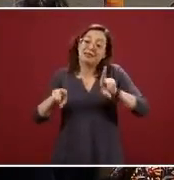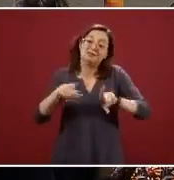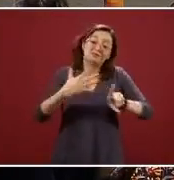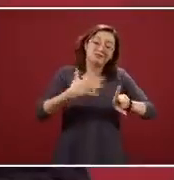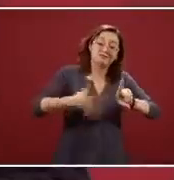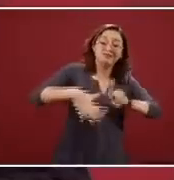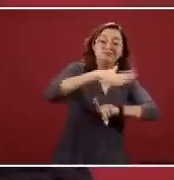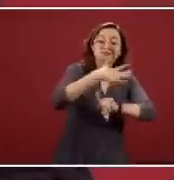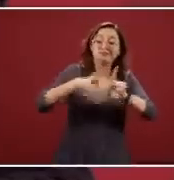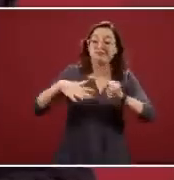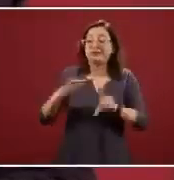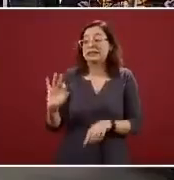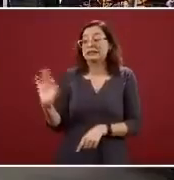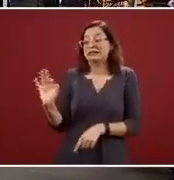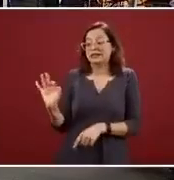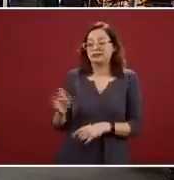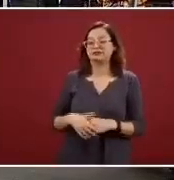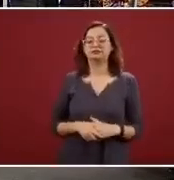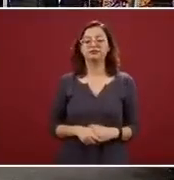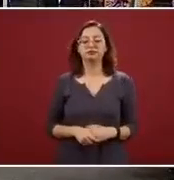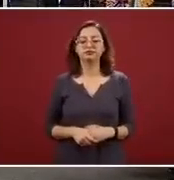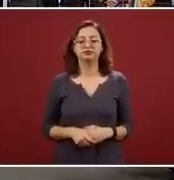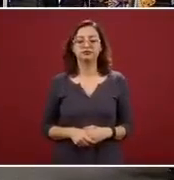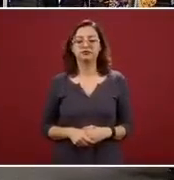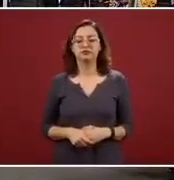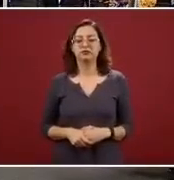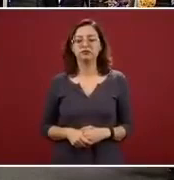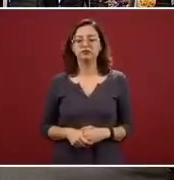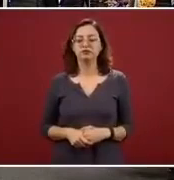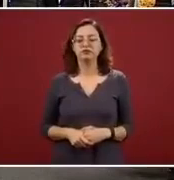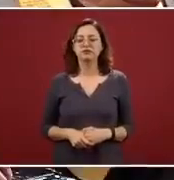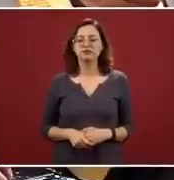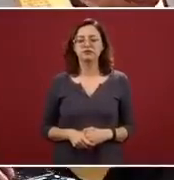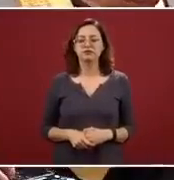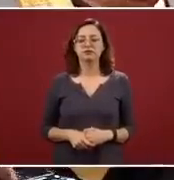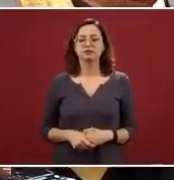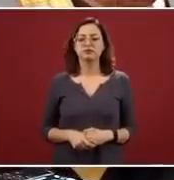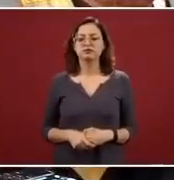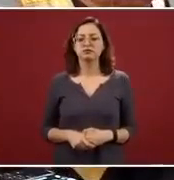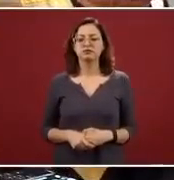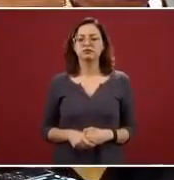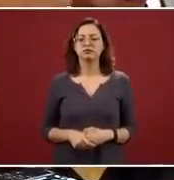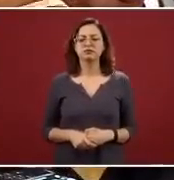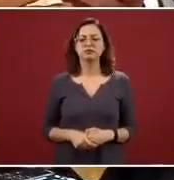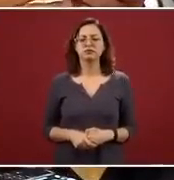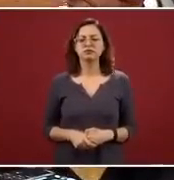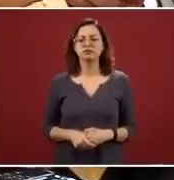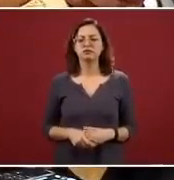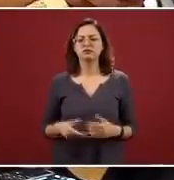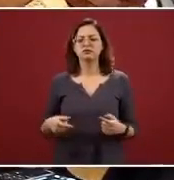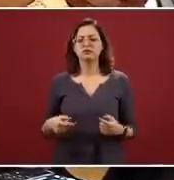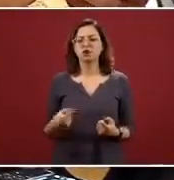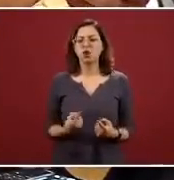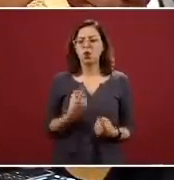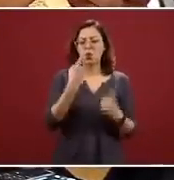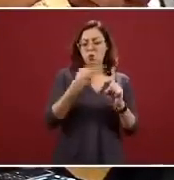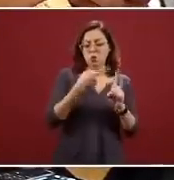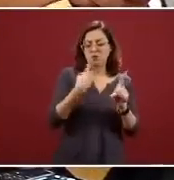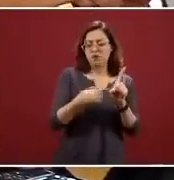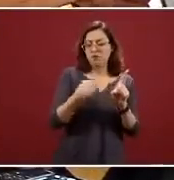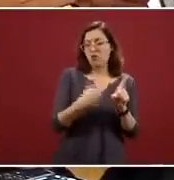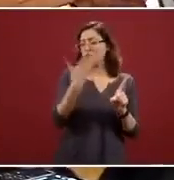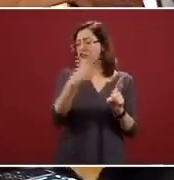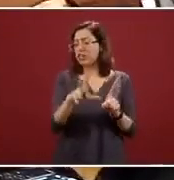la compra de insumos. Sobre los casos de uno que se diagnostica, 10 no, y de las lesiones pulmonares de personas